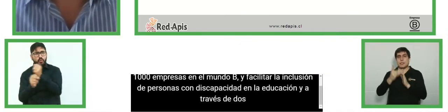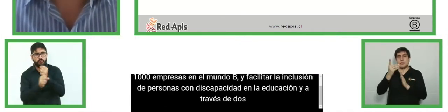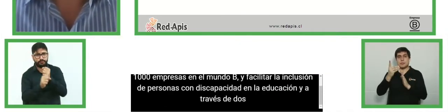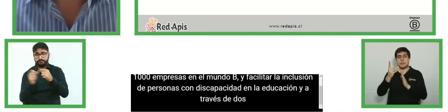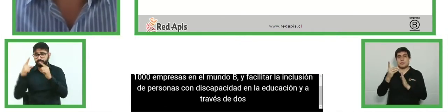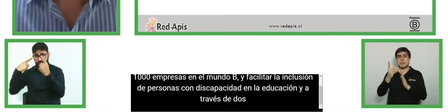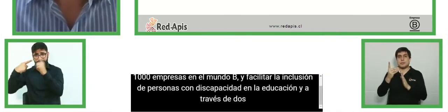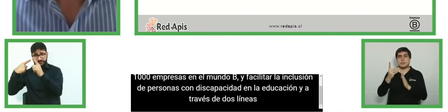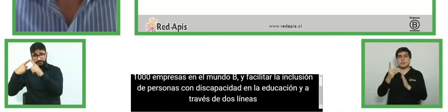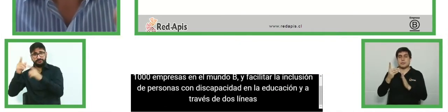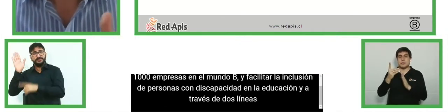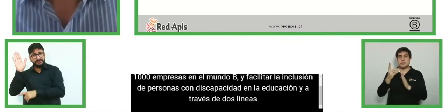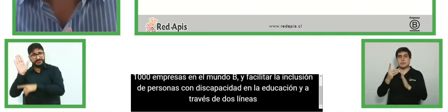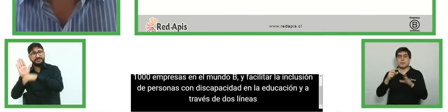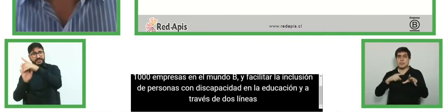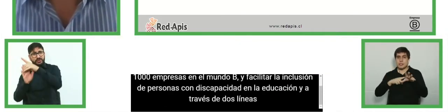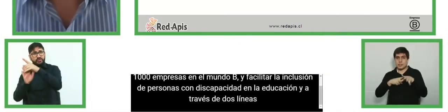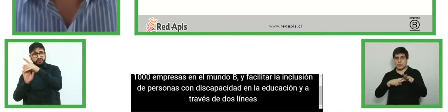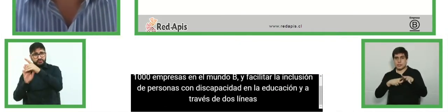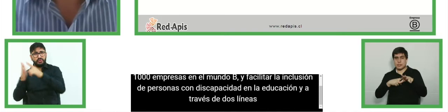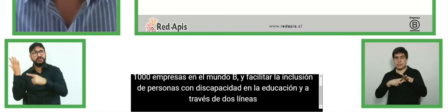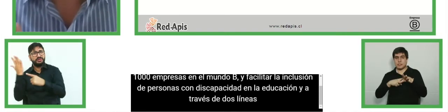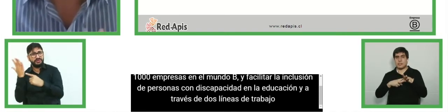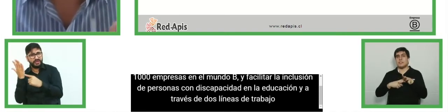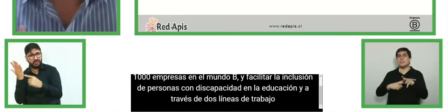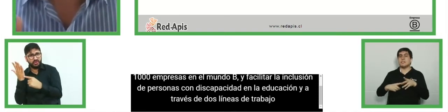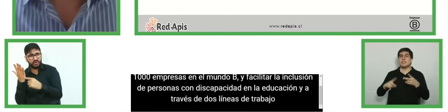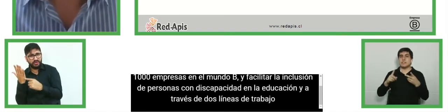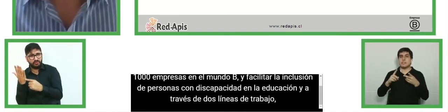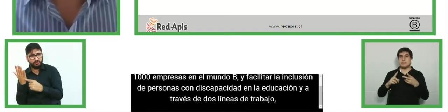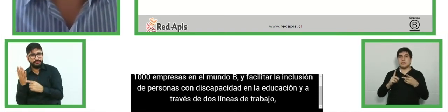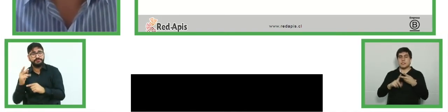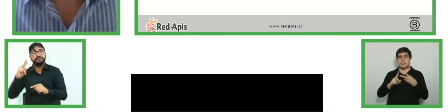innovaciones tecnológicas, y lo otro también es todo el